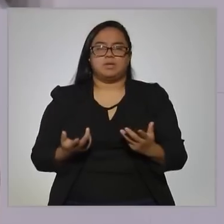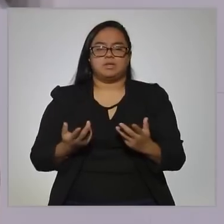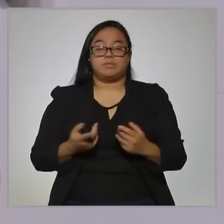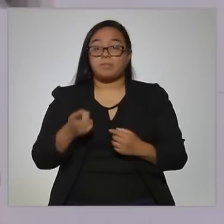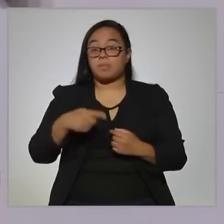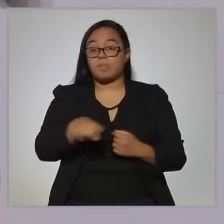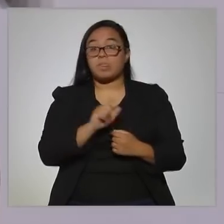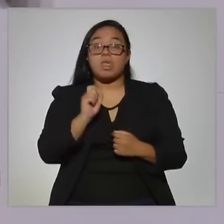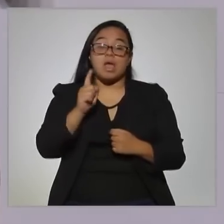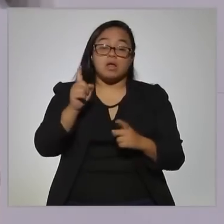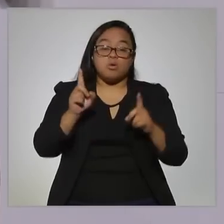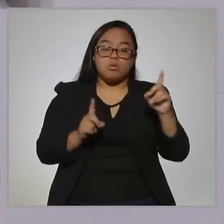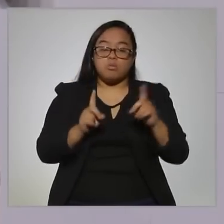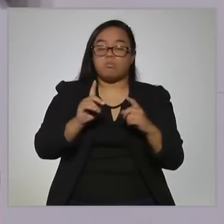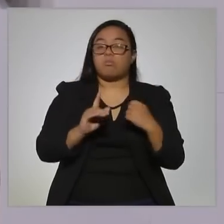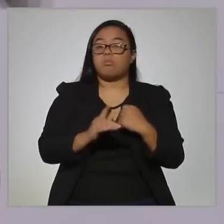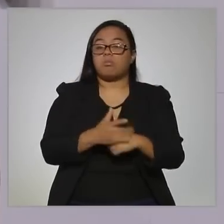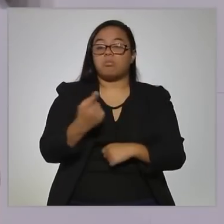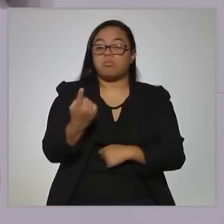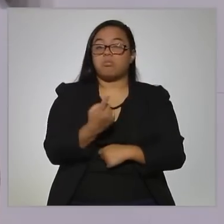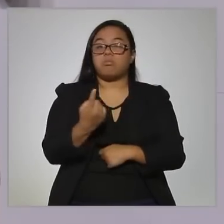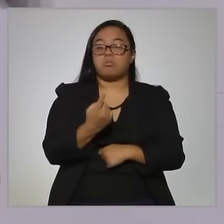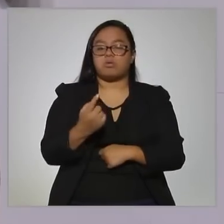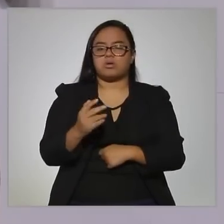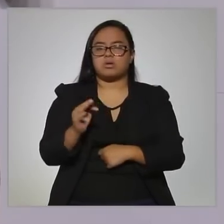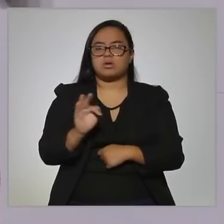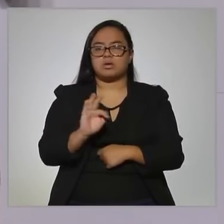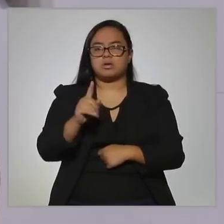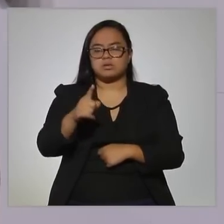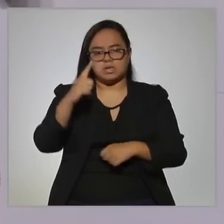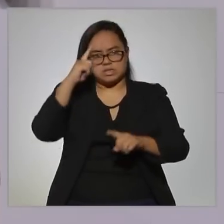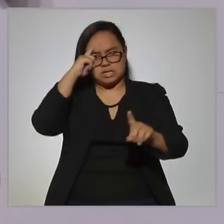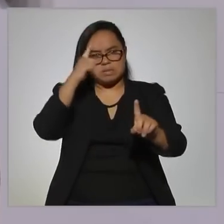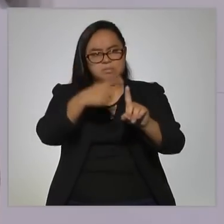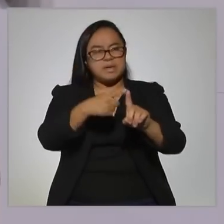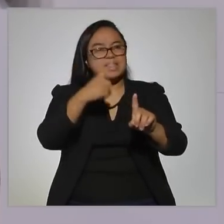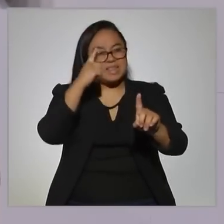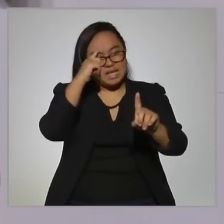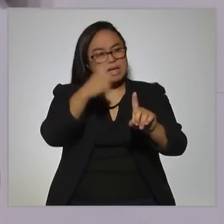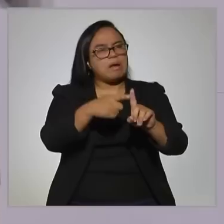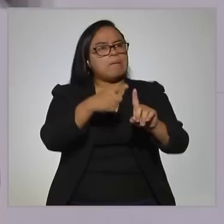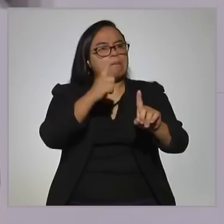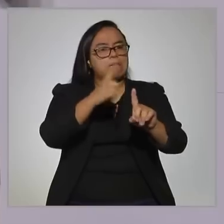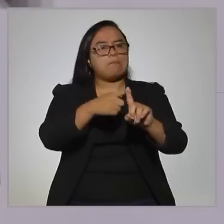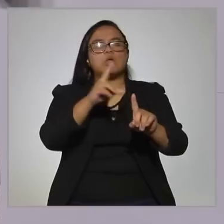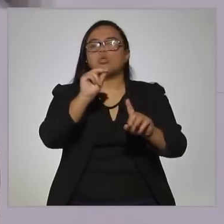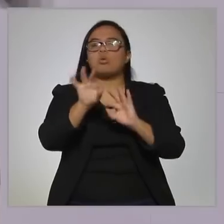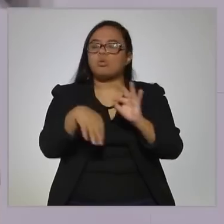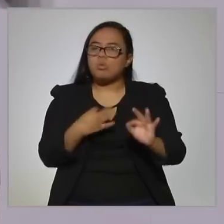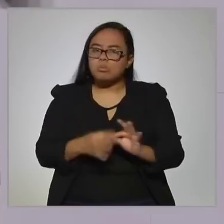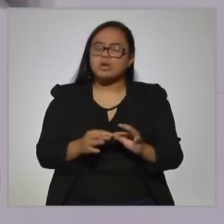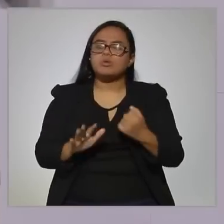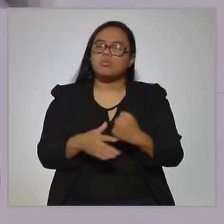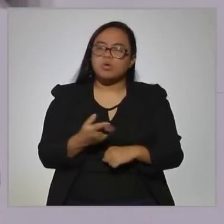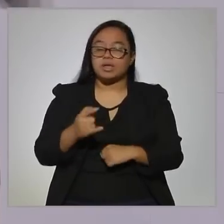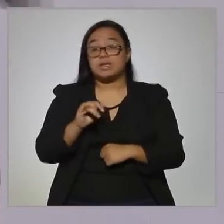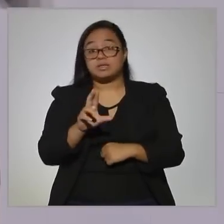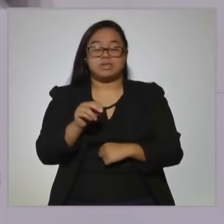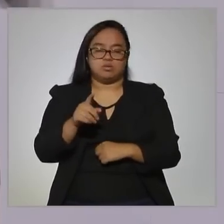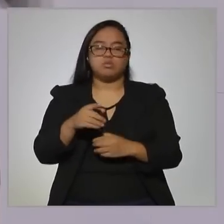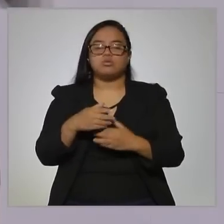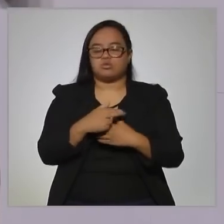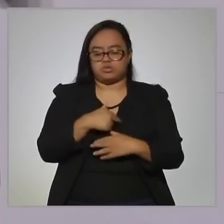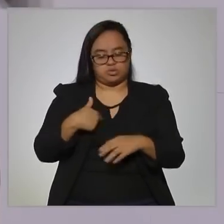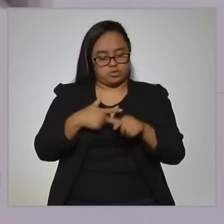alguna duda de por qué tal vez quieren siempre tener una meta y no la terminan logrando, o si sí la logran. Entonces aquí vamos a estar